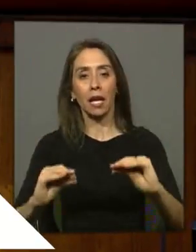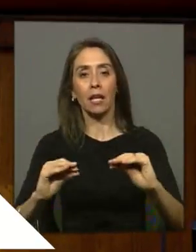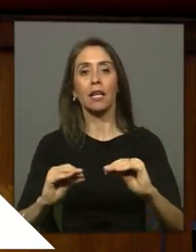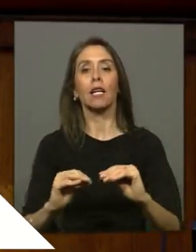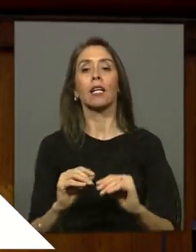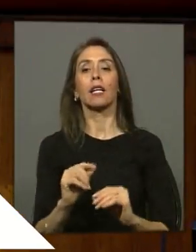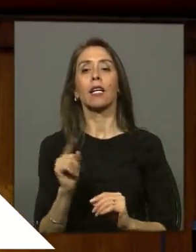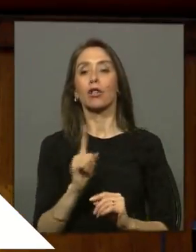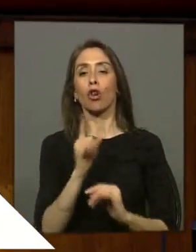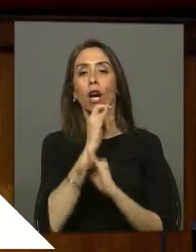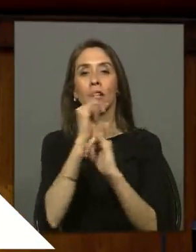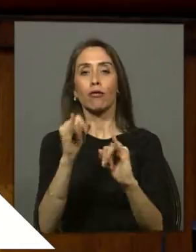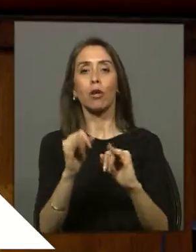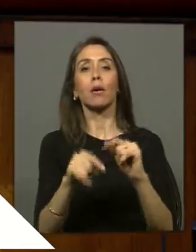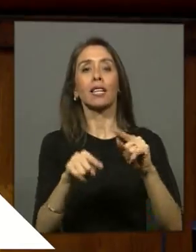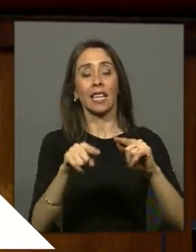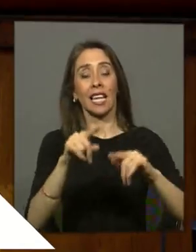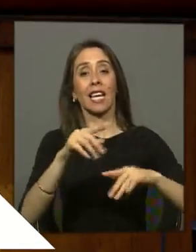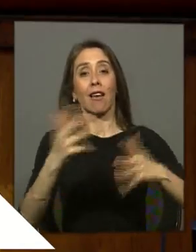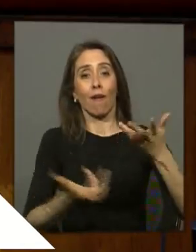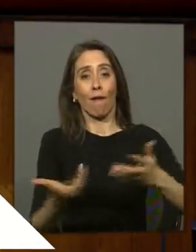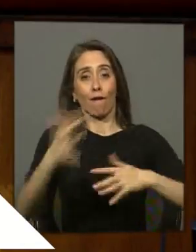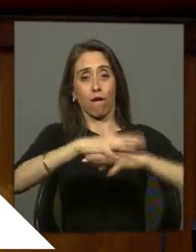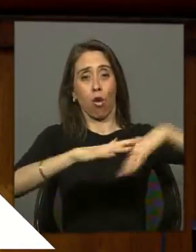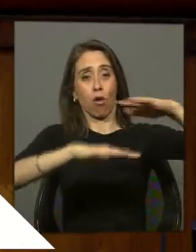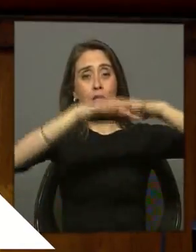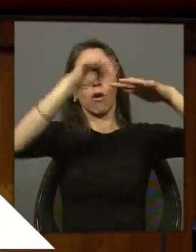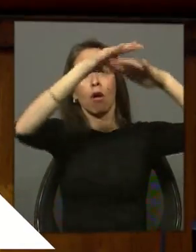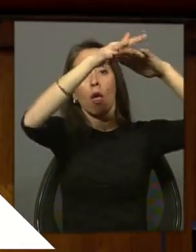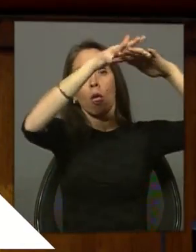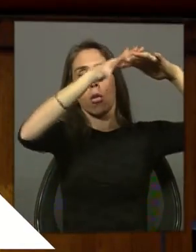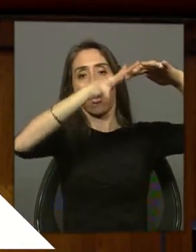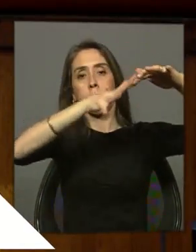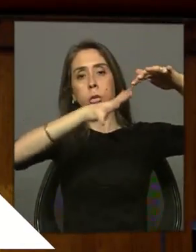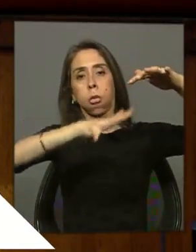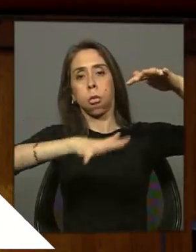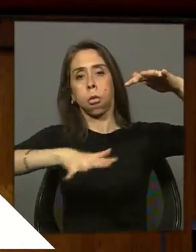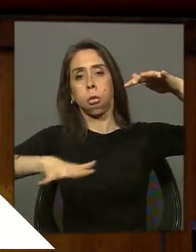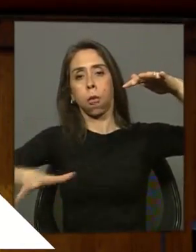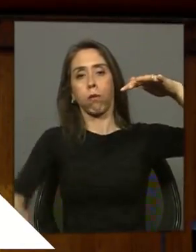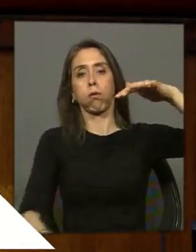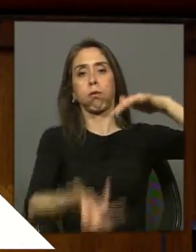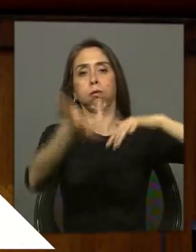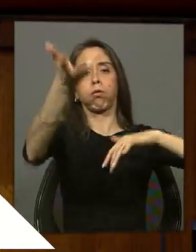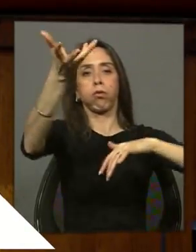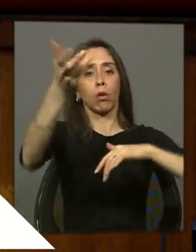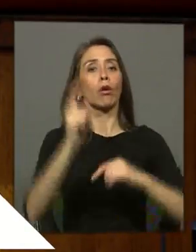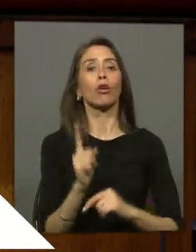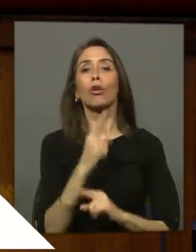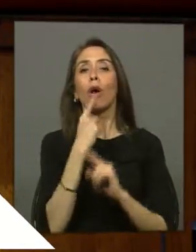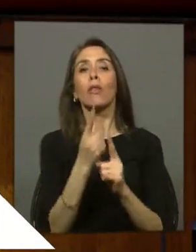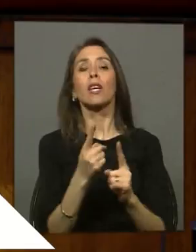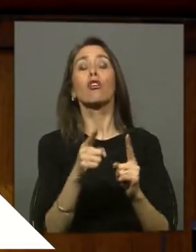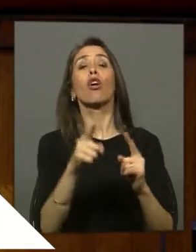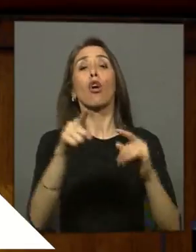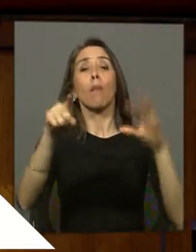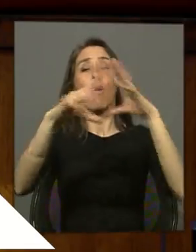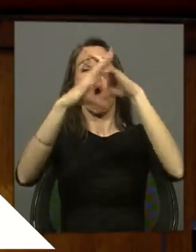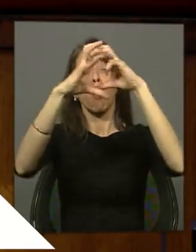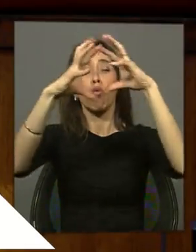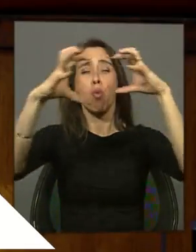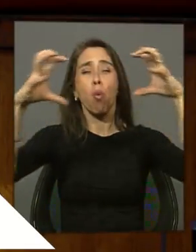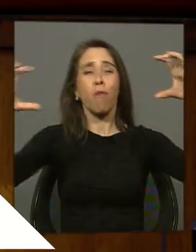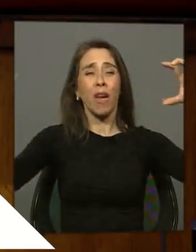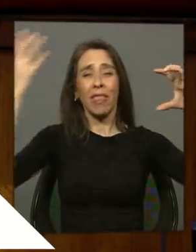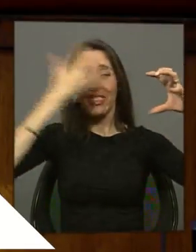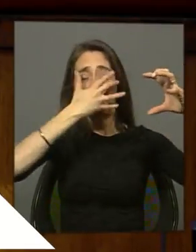titular sobre el deslizamiento y posterior incendio las autoridades tampoco dimensionaron adecuadamente los efectos de la nube tóxica que cubrió